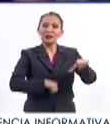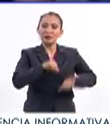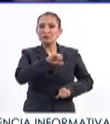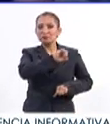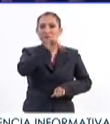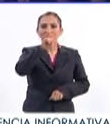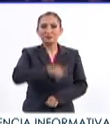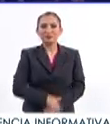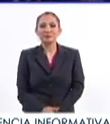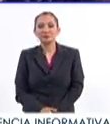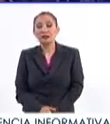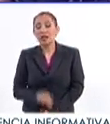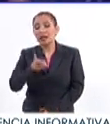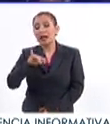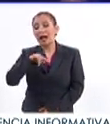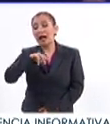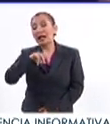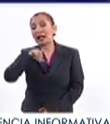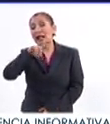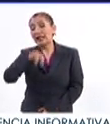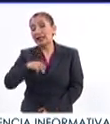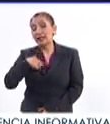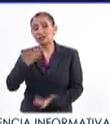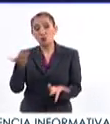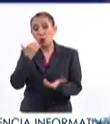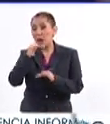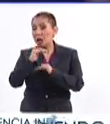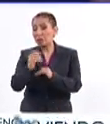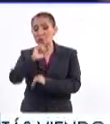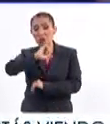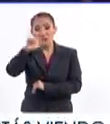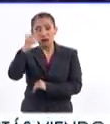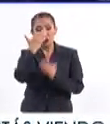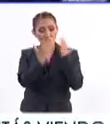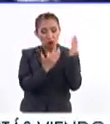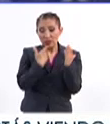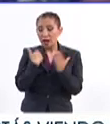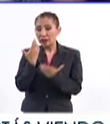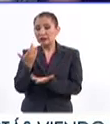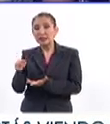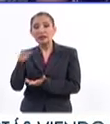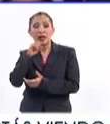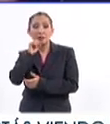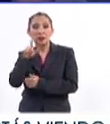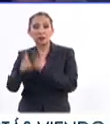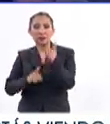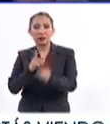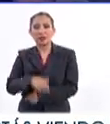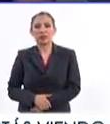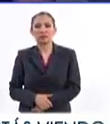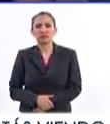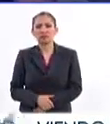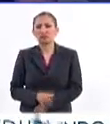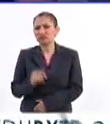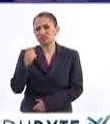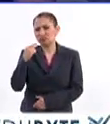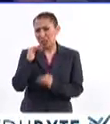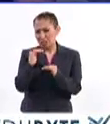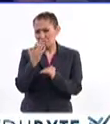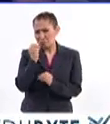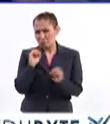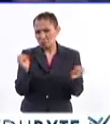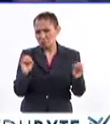nuestra profesión. Jacqueline Naranjo, una mujer sin límites, una profesional en estudio, la academia y en el deporte. No creo que haya